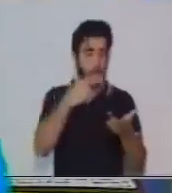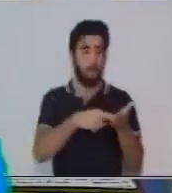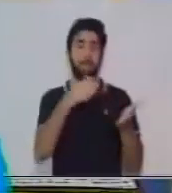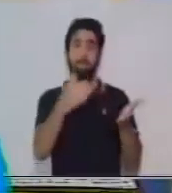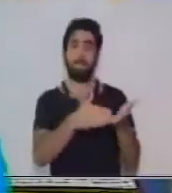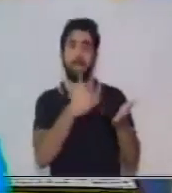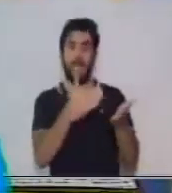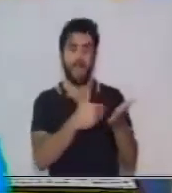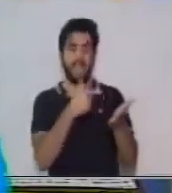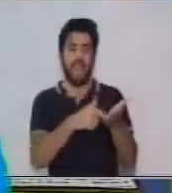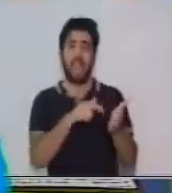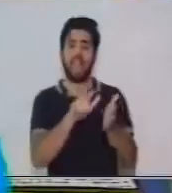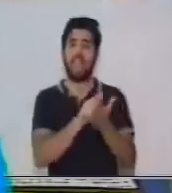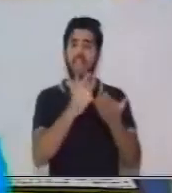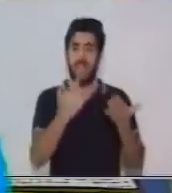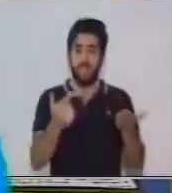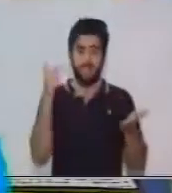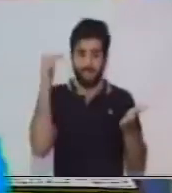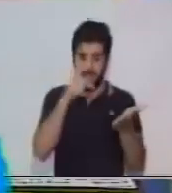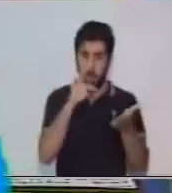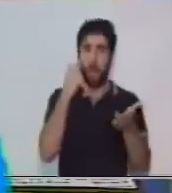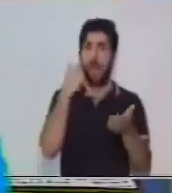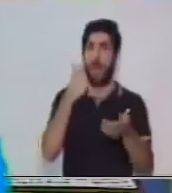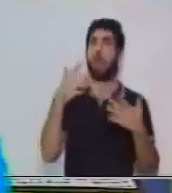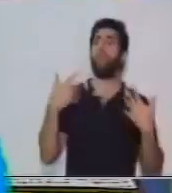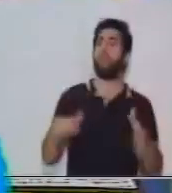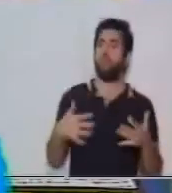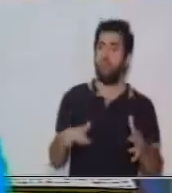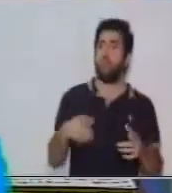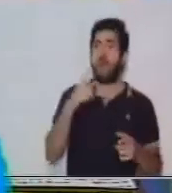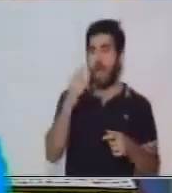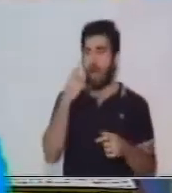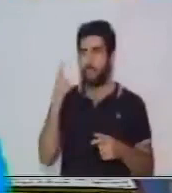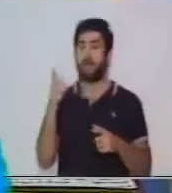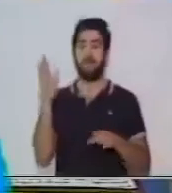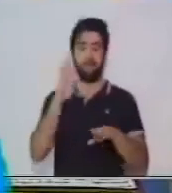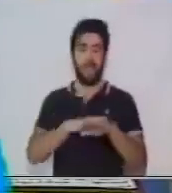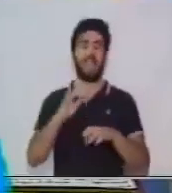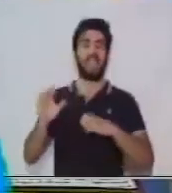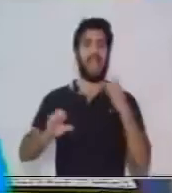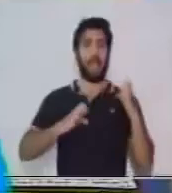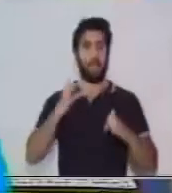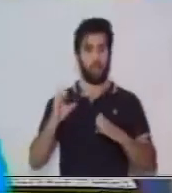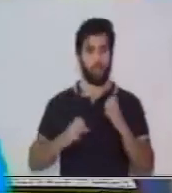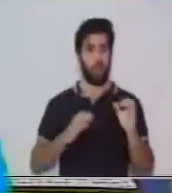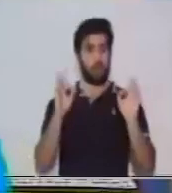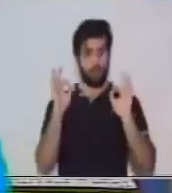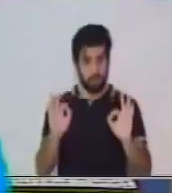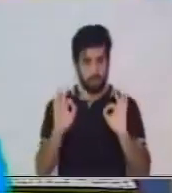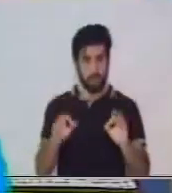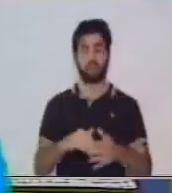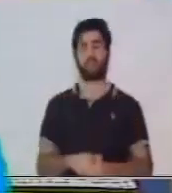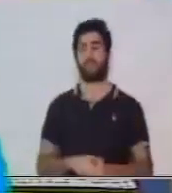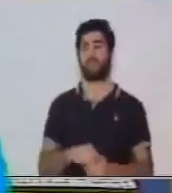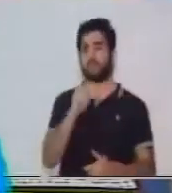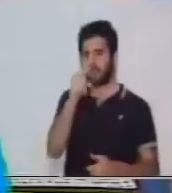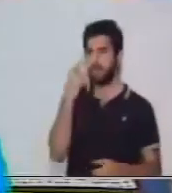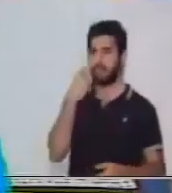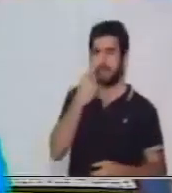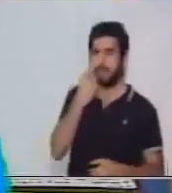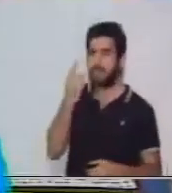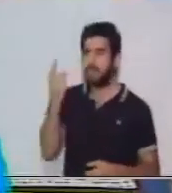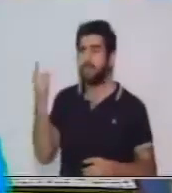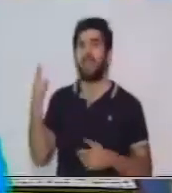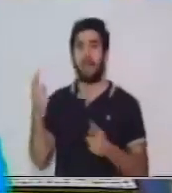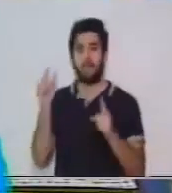ese libro, de esa leyenda, entonces te traiga más emoción. ¿Has estado escuchando palabras